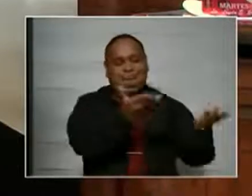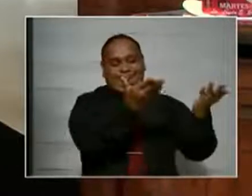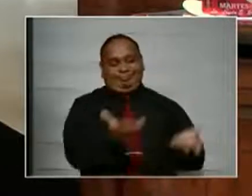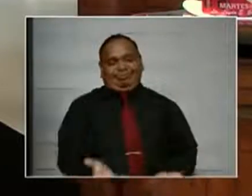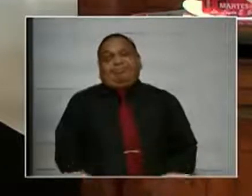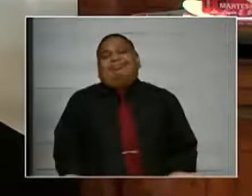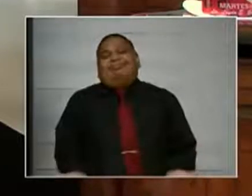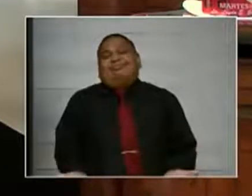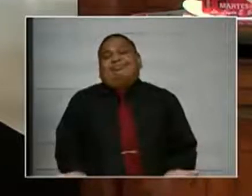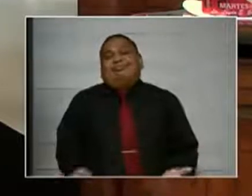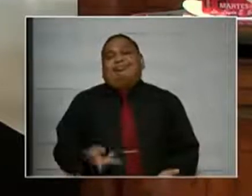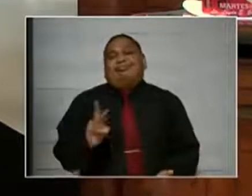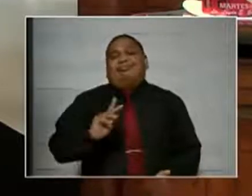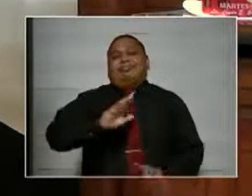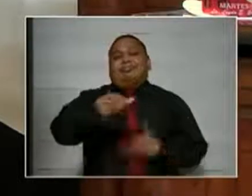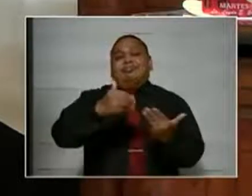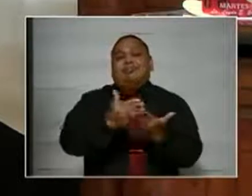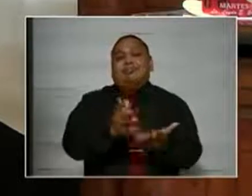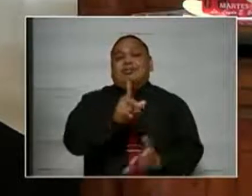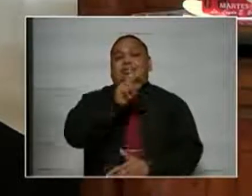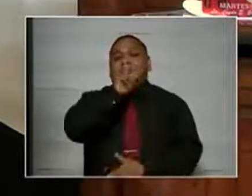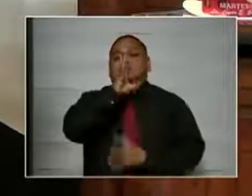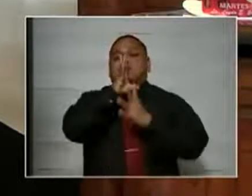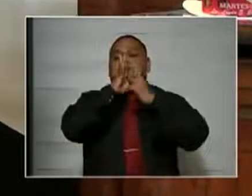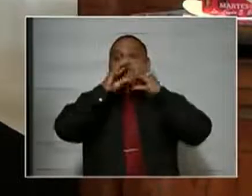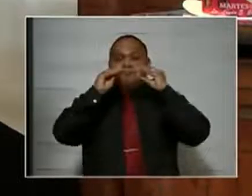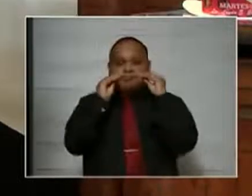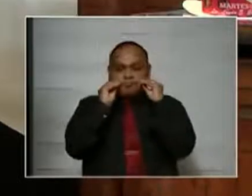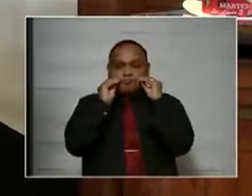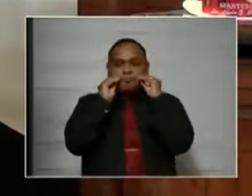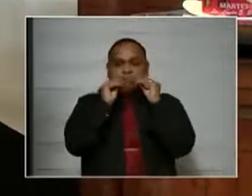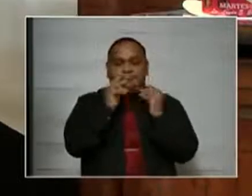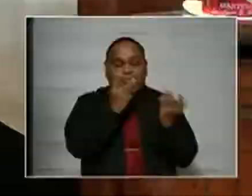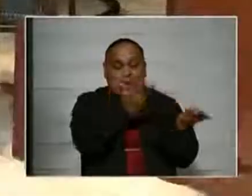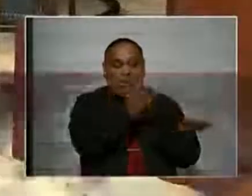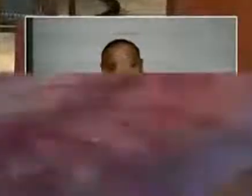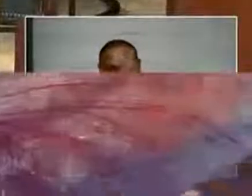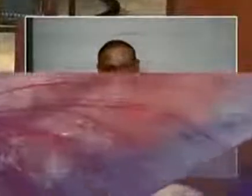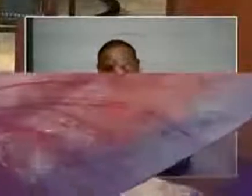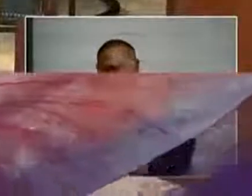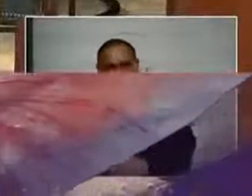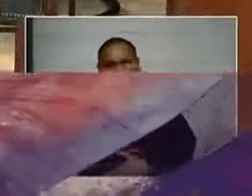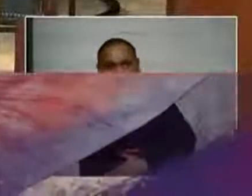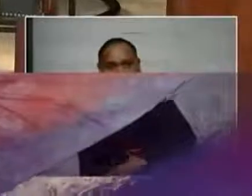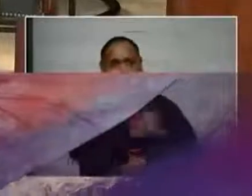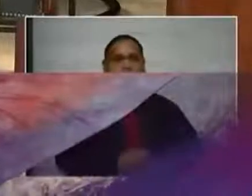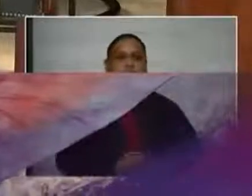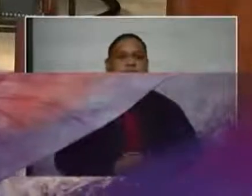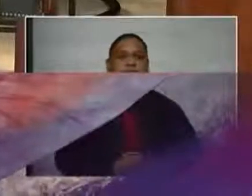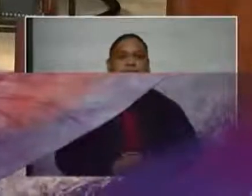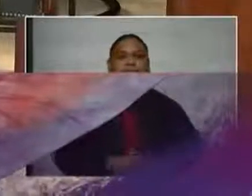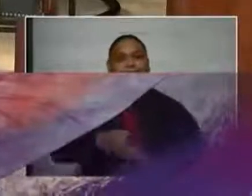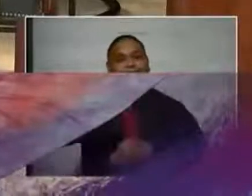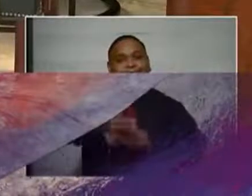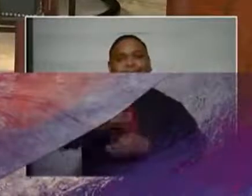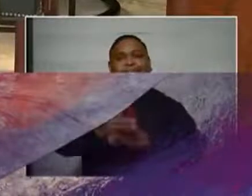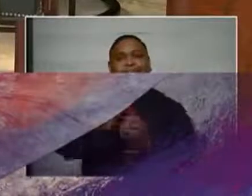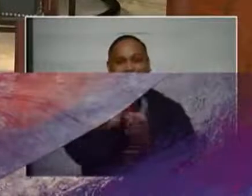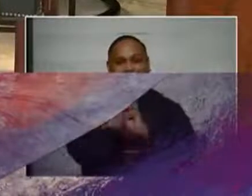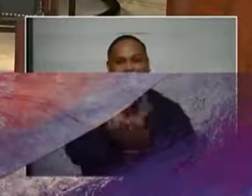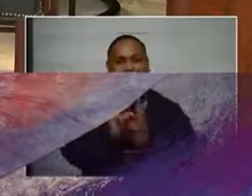pero ya de ahí se quedó callado cuando menos ha sido pues más prudente No pues aquí tenemos precisamente esa